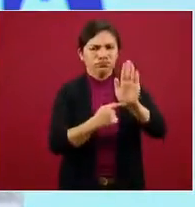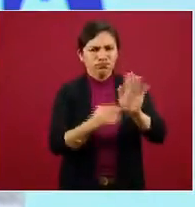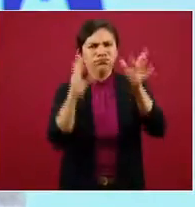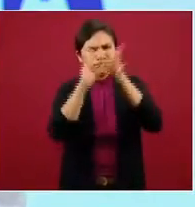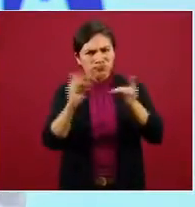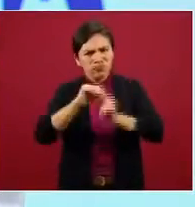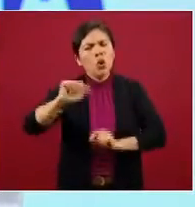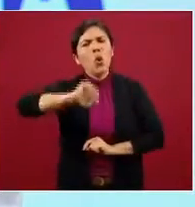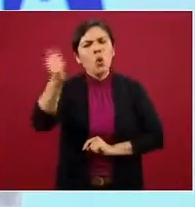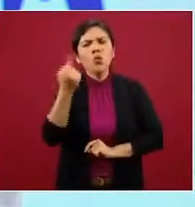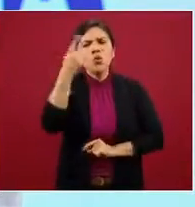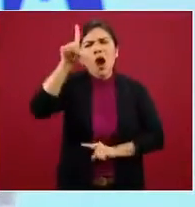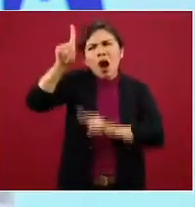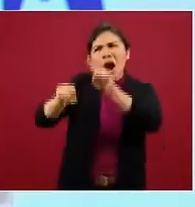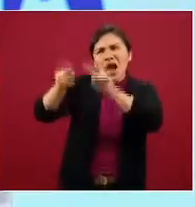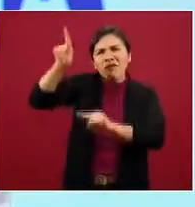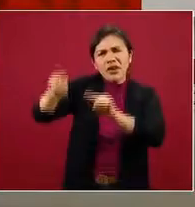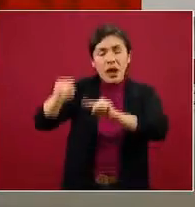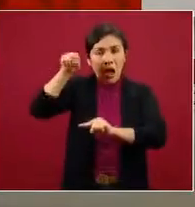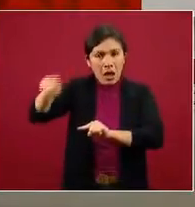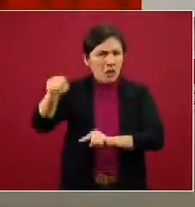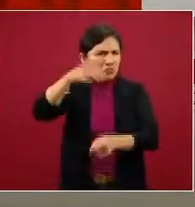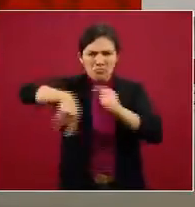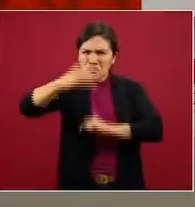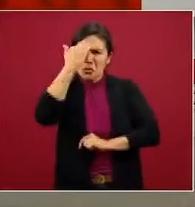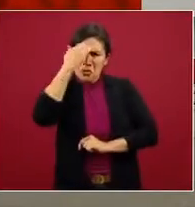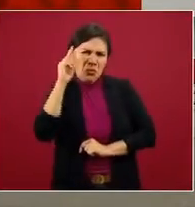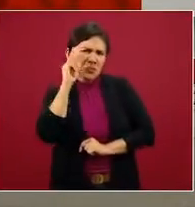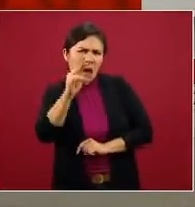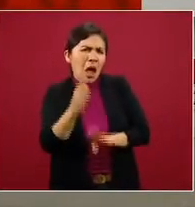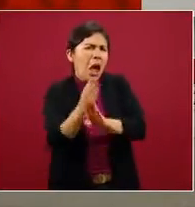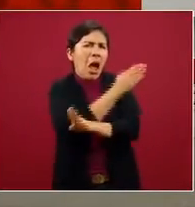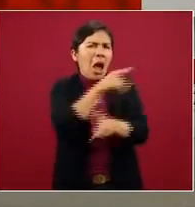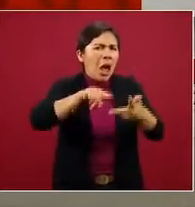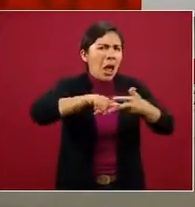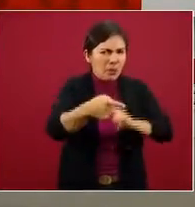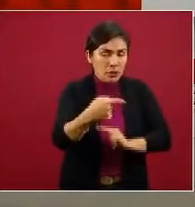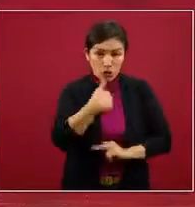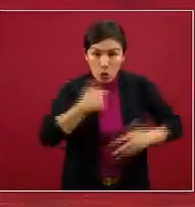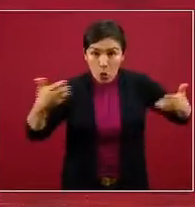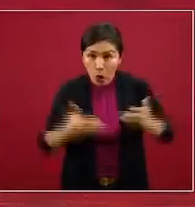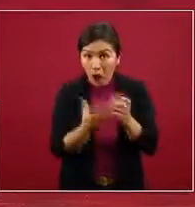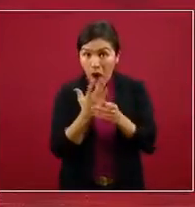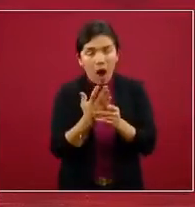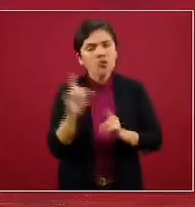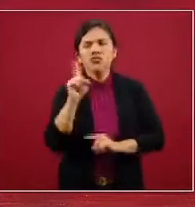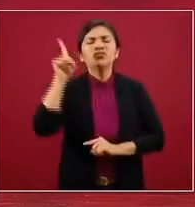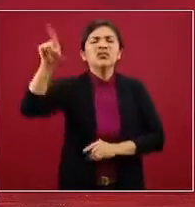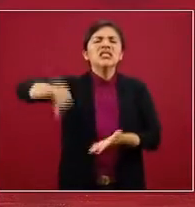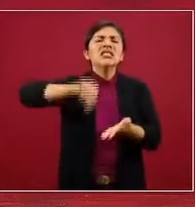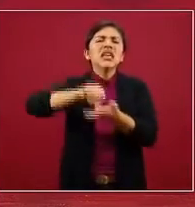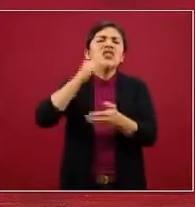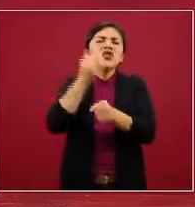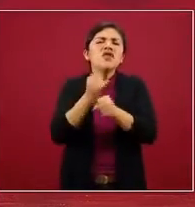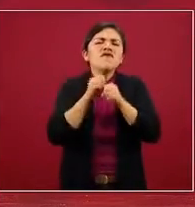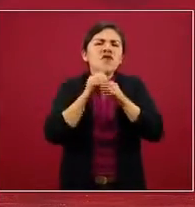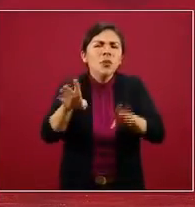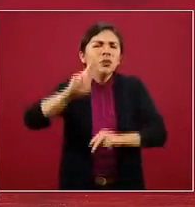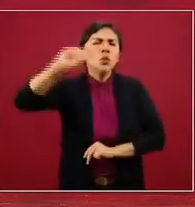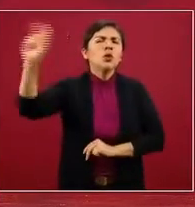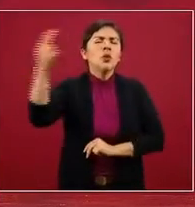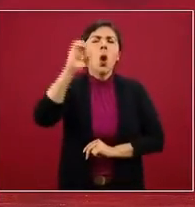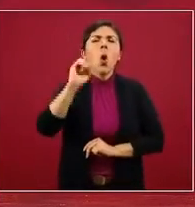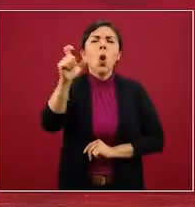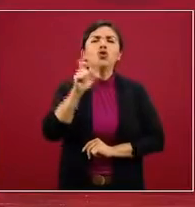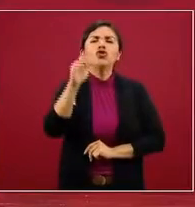voy a presentar una gráfica que ha sido de acceso público desde el inicio, que no hacemos nosotros, la hace un centro de información de la Universidad